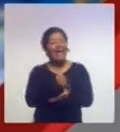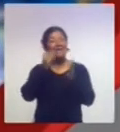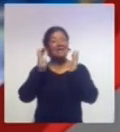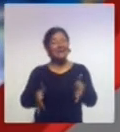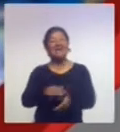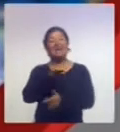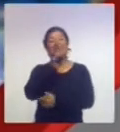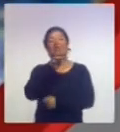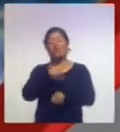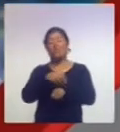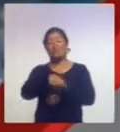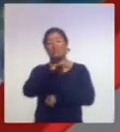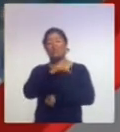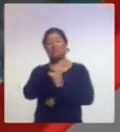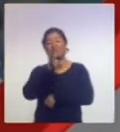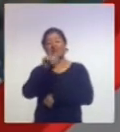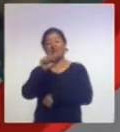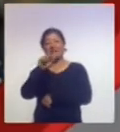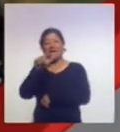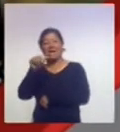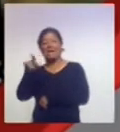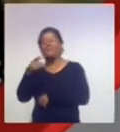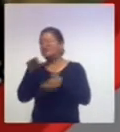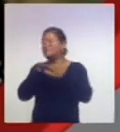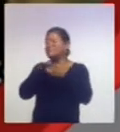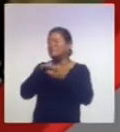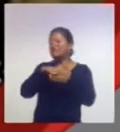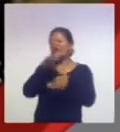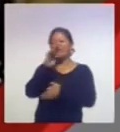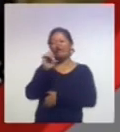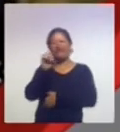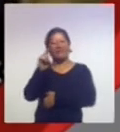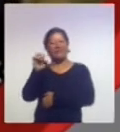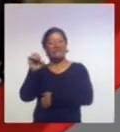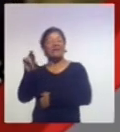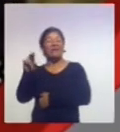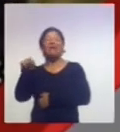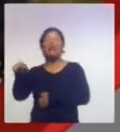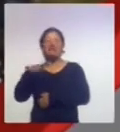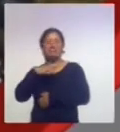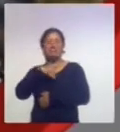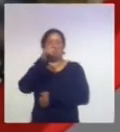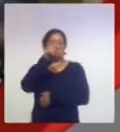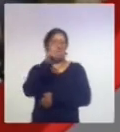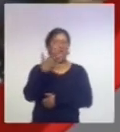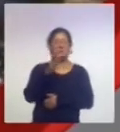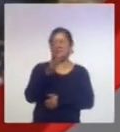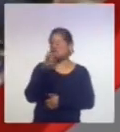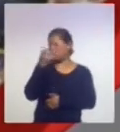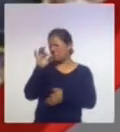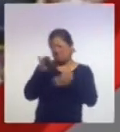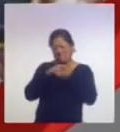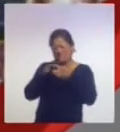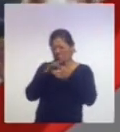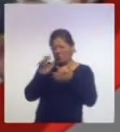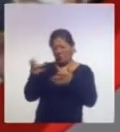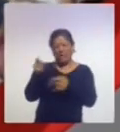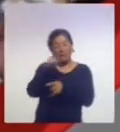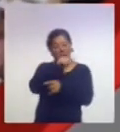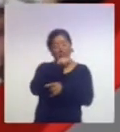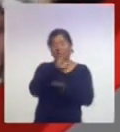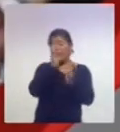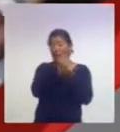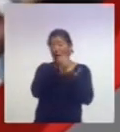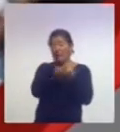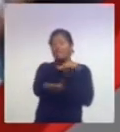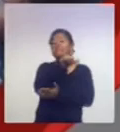número 19, acercándose solamente a Roger Federer, que tiene 20 Grand Slam. Nole Djokovic por ahí se encuentra por ahí de los 16 ganados.